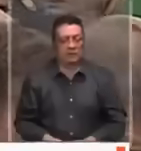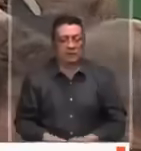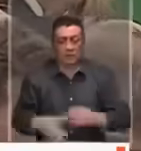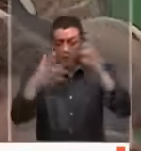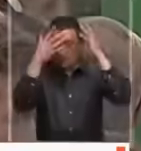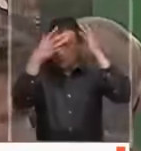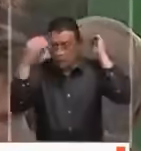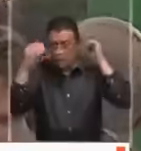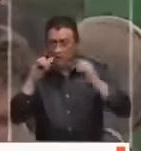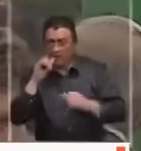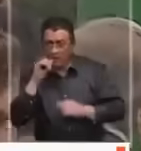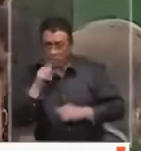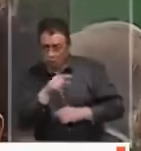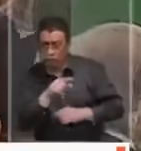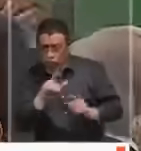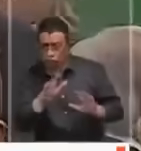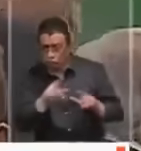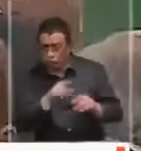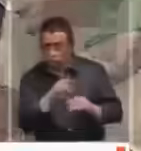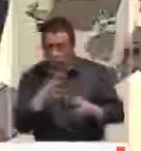Fíjense.